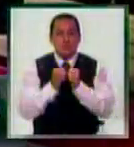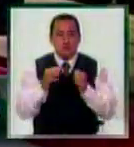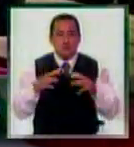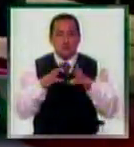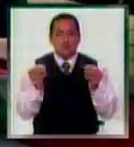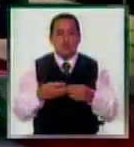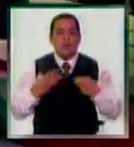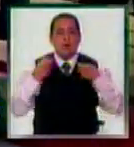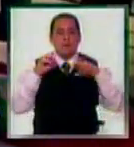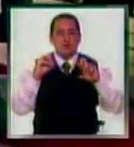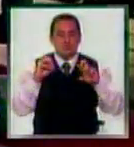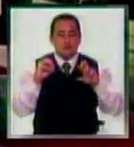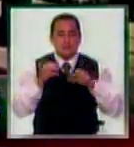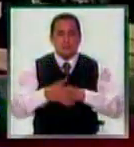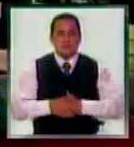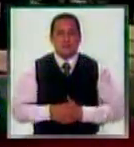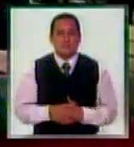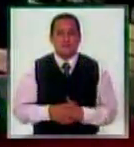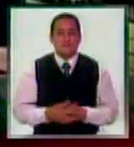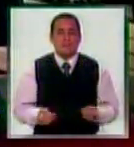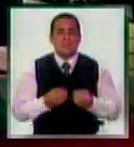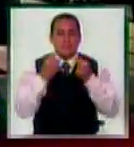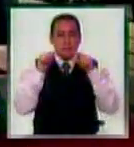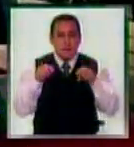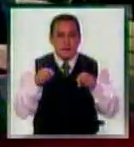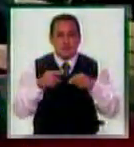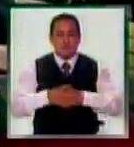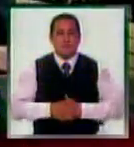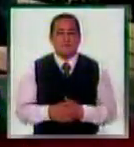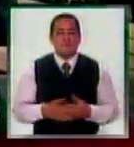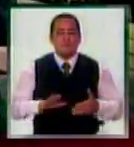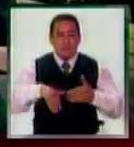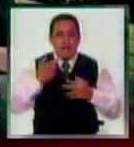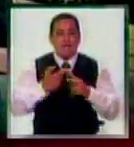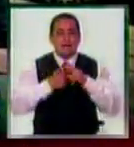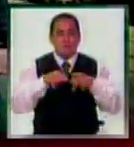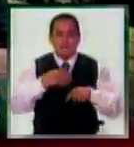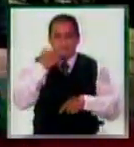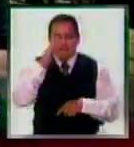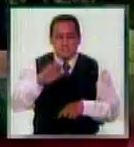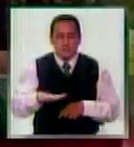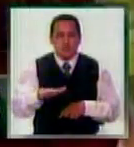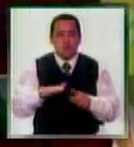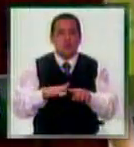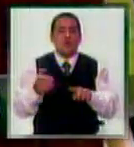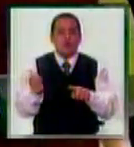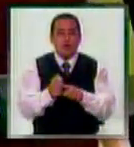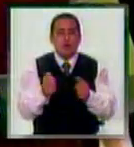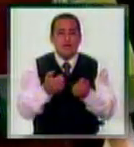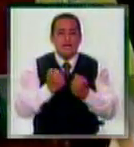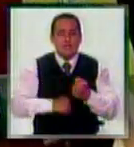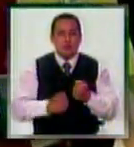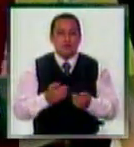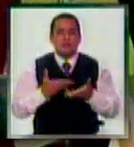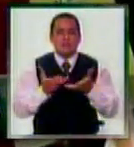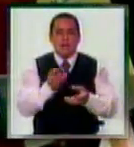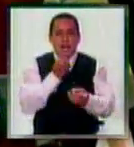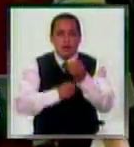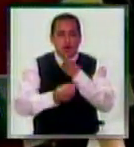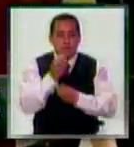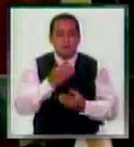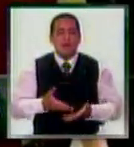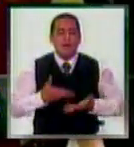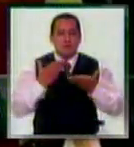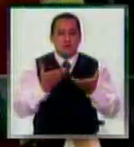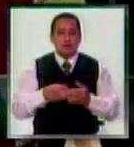de la oportunidad. Para eso hay que empezar desde chiquito con nuestros hijos, darle comida. Vamos a